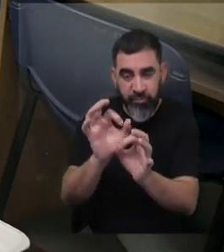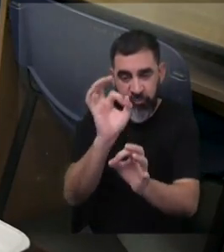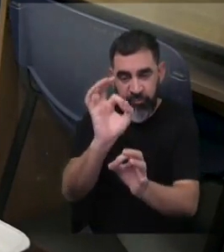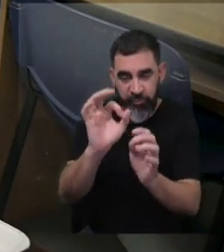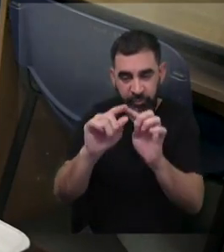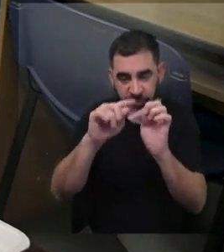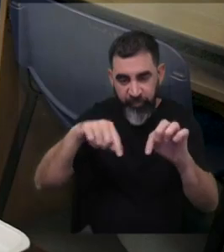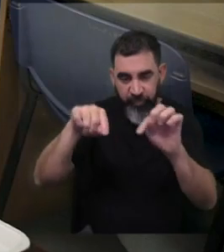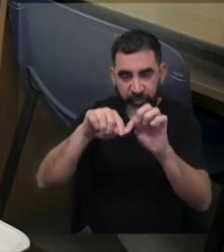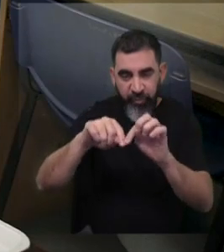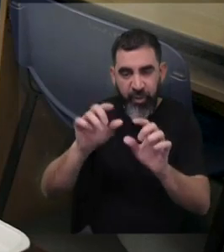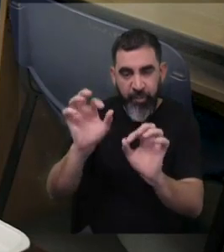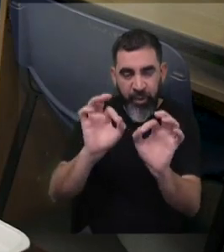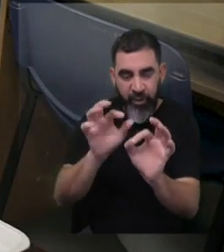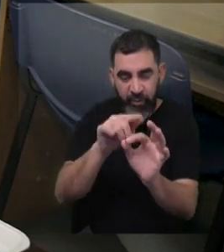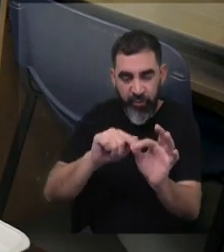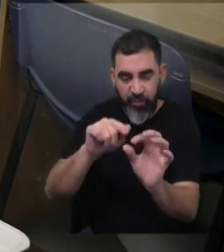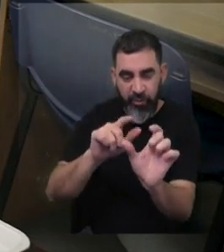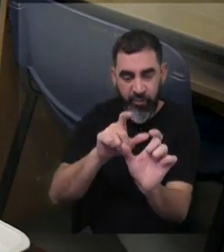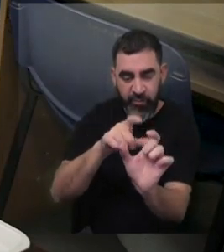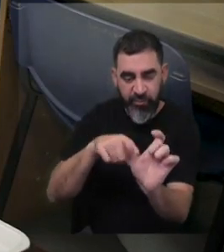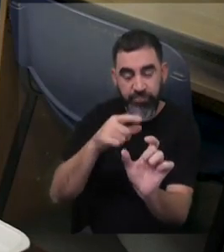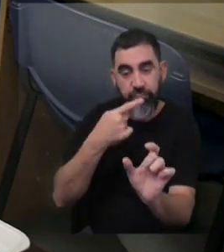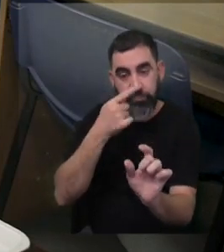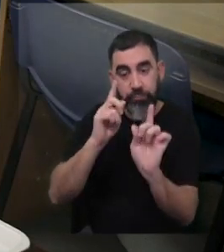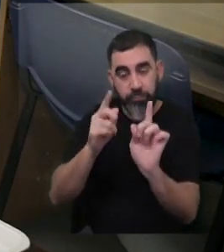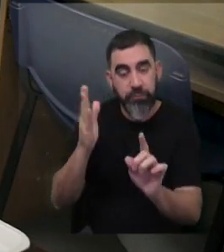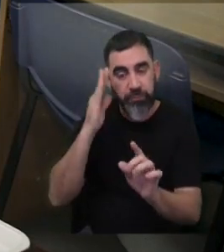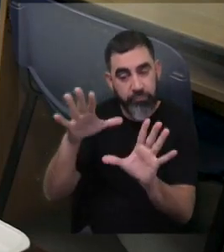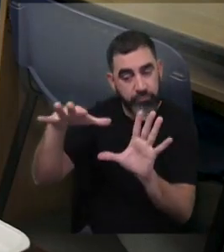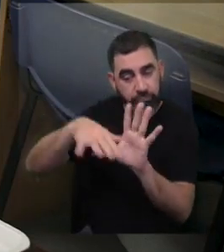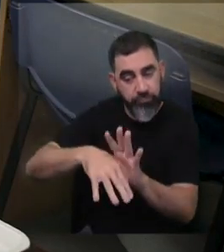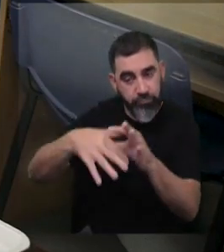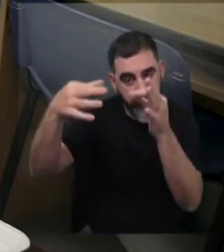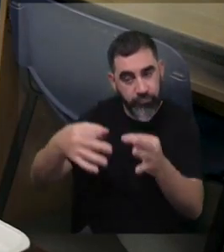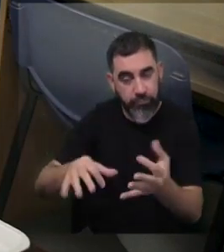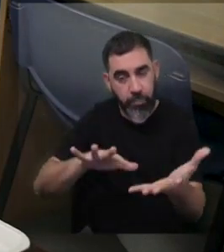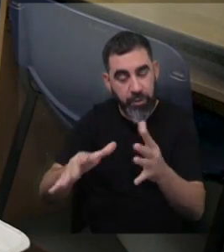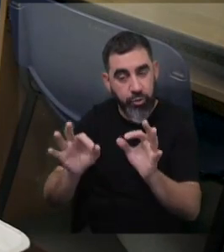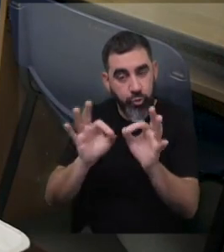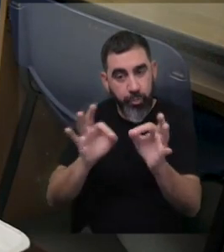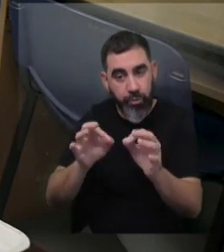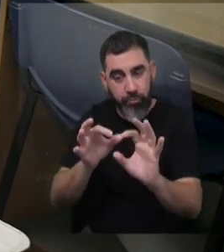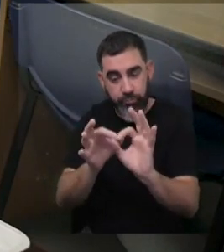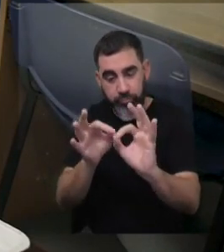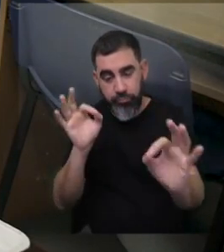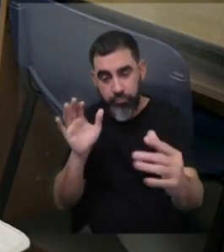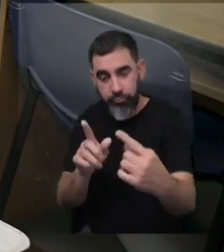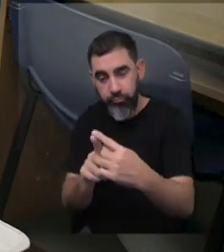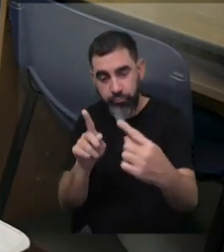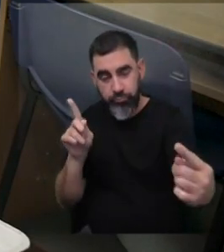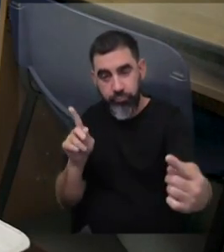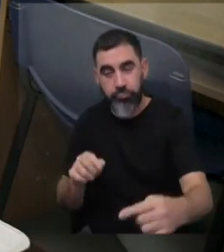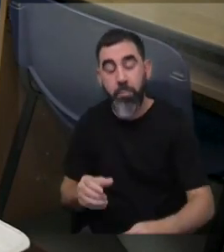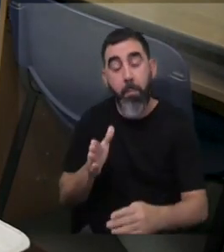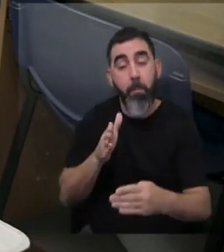astil y el ancho de la muesca es interesante para poder aproximarnos al tamaño de este objeto que era de